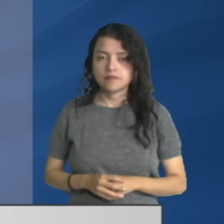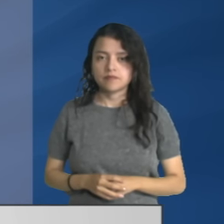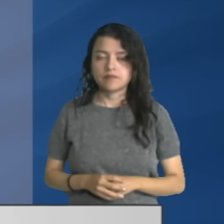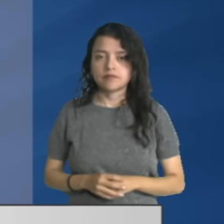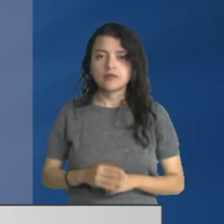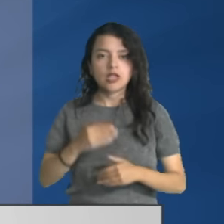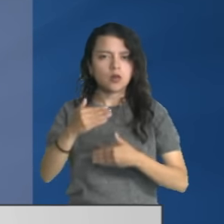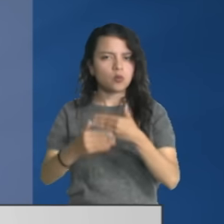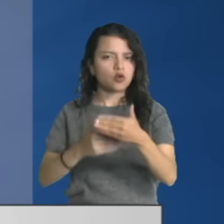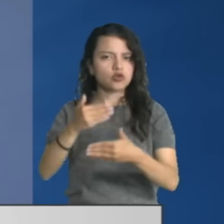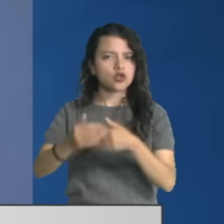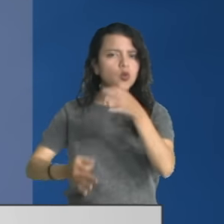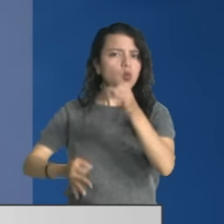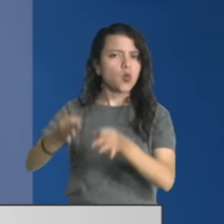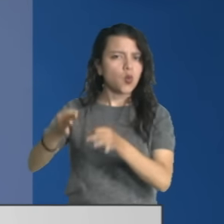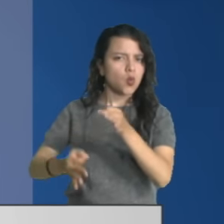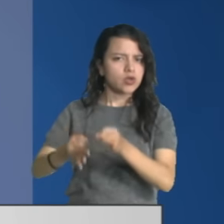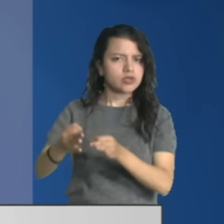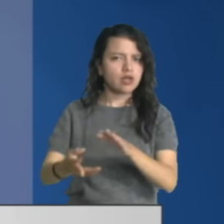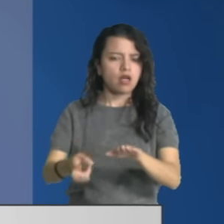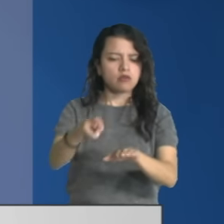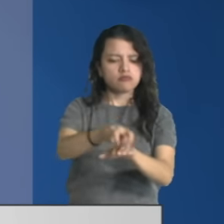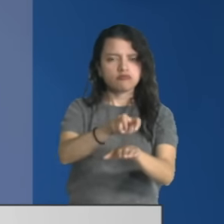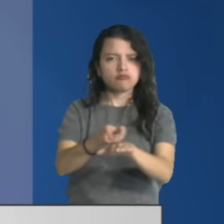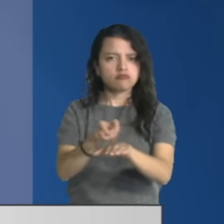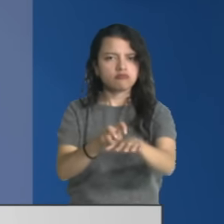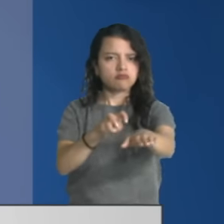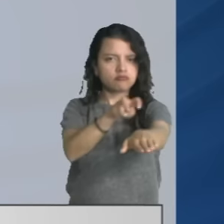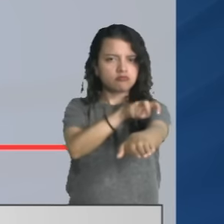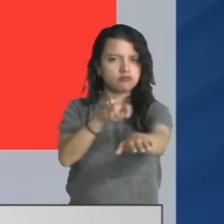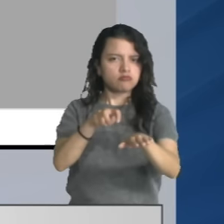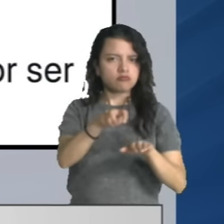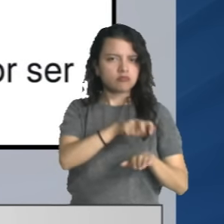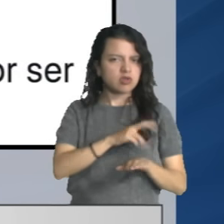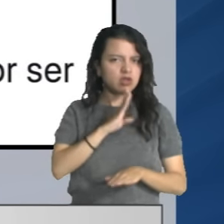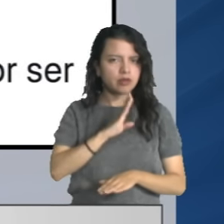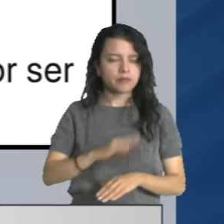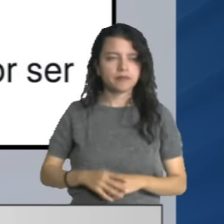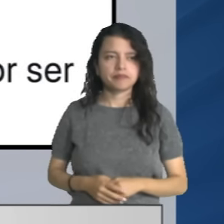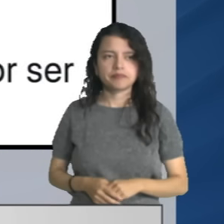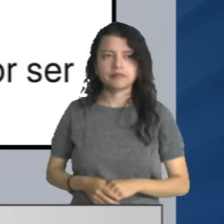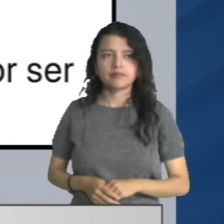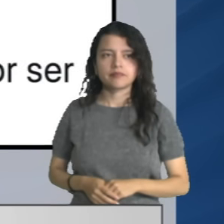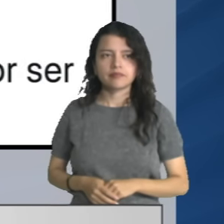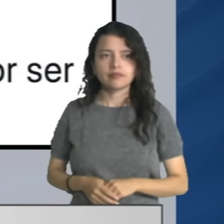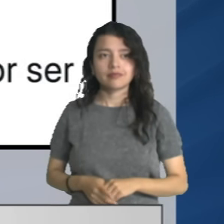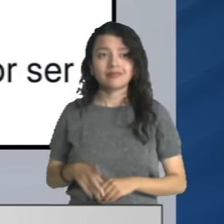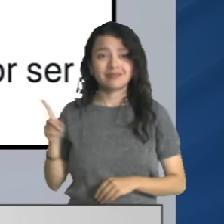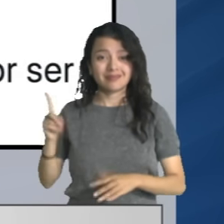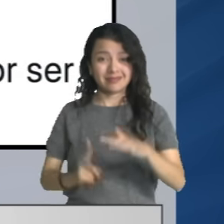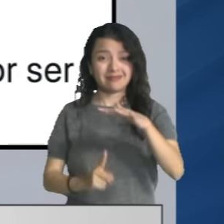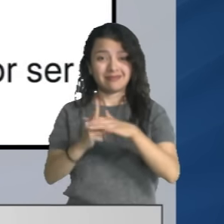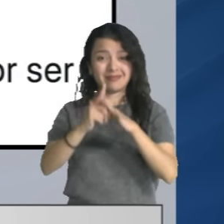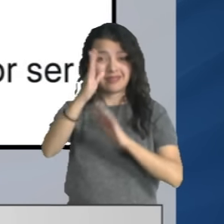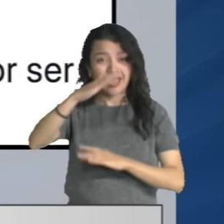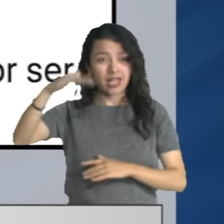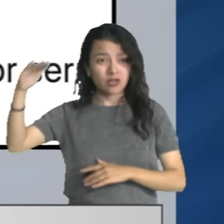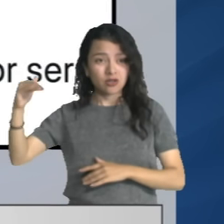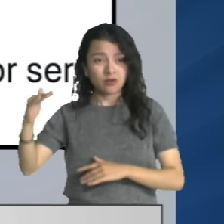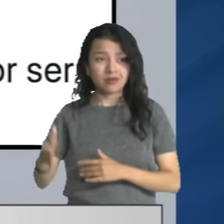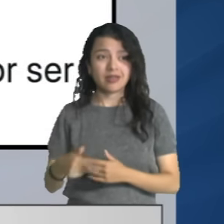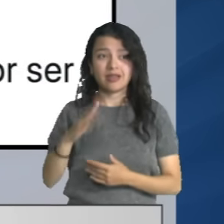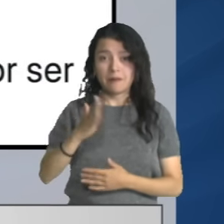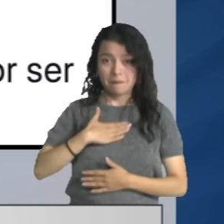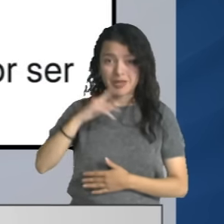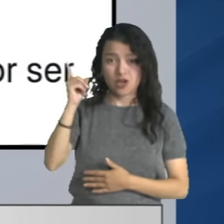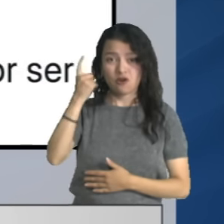proceso judicial de quienes se movilizaban en la caravana. En los hechos sucedidos en Antioquia, mi gobierno, gracias al ejército,